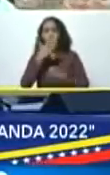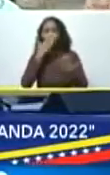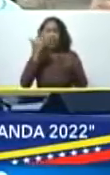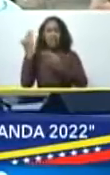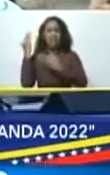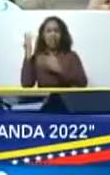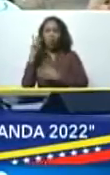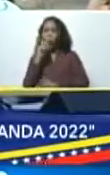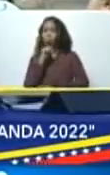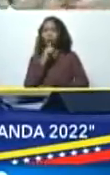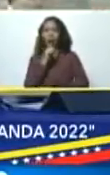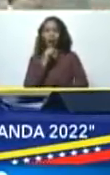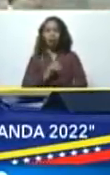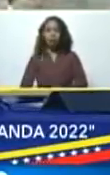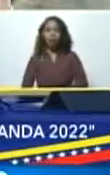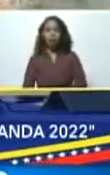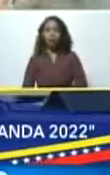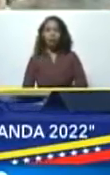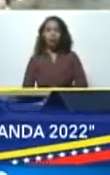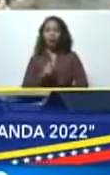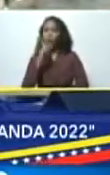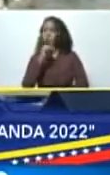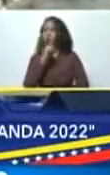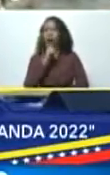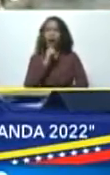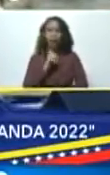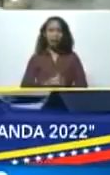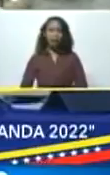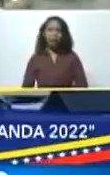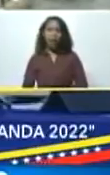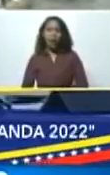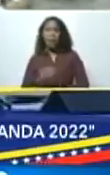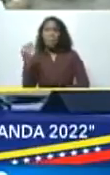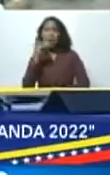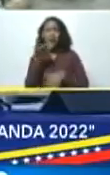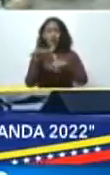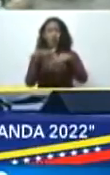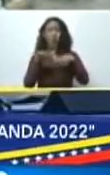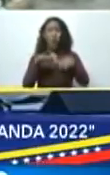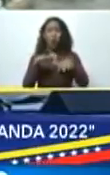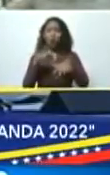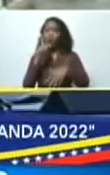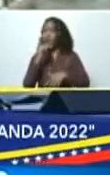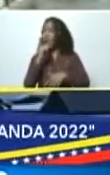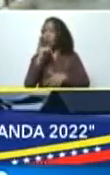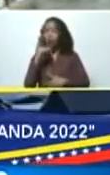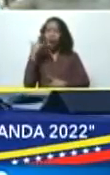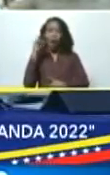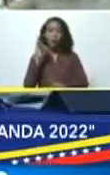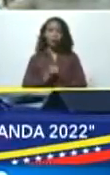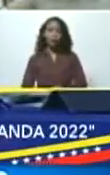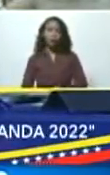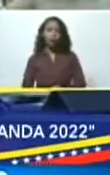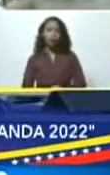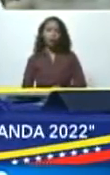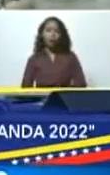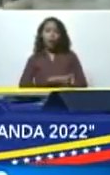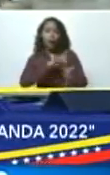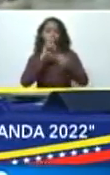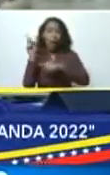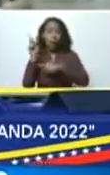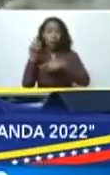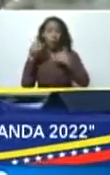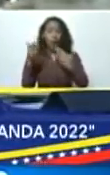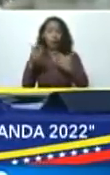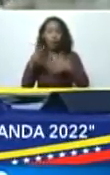hay. No hay. Más bello que esto, no existe. Esto es